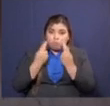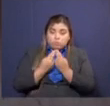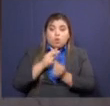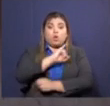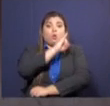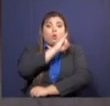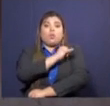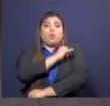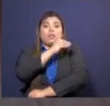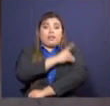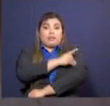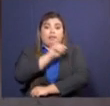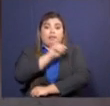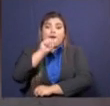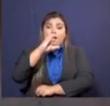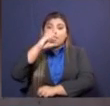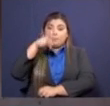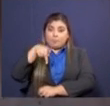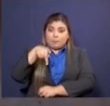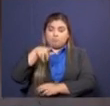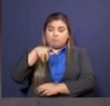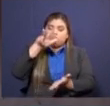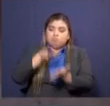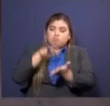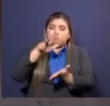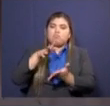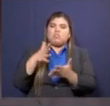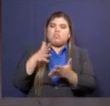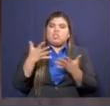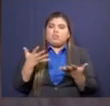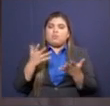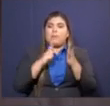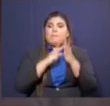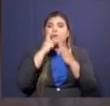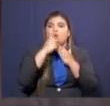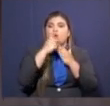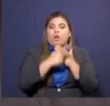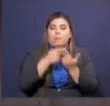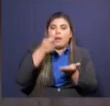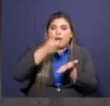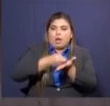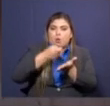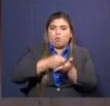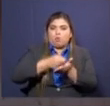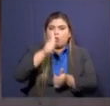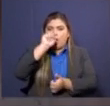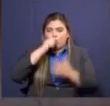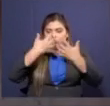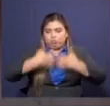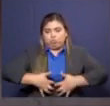Junta Directiva de la ACP aprobó el programa de recursos hídricos.